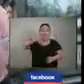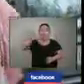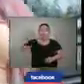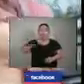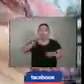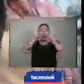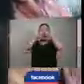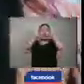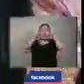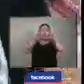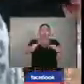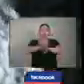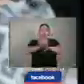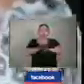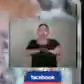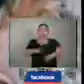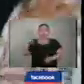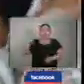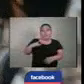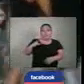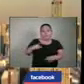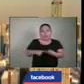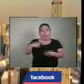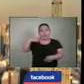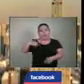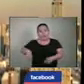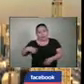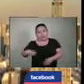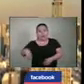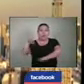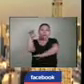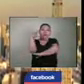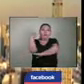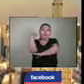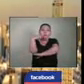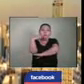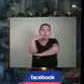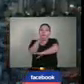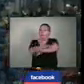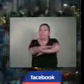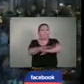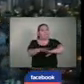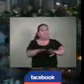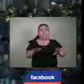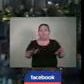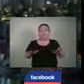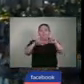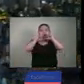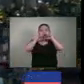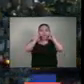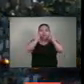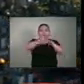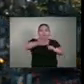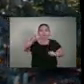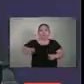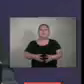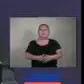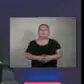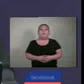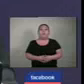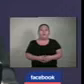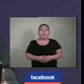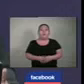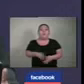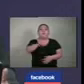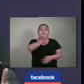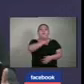espacios cerrados. Países como Chile, Argentina y Colombia también dieron por finalizado el uso en sitios abiertos. El Salvador,